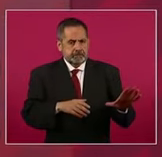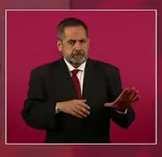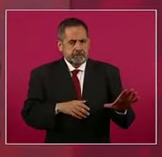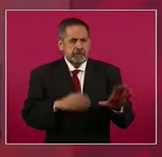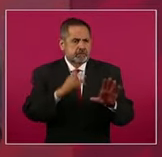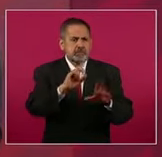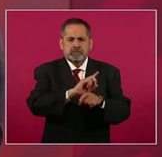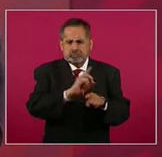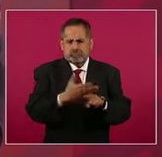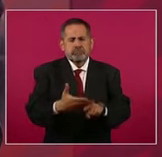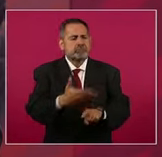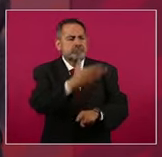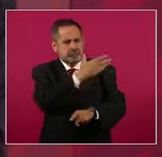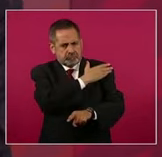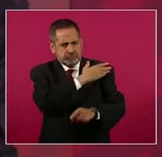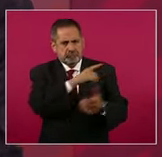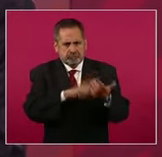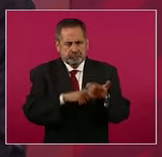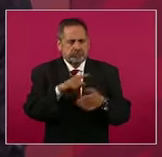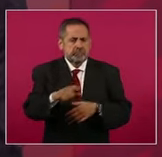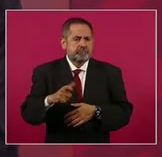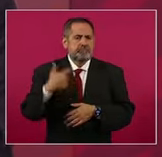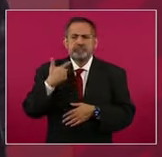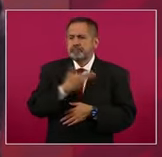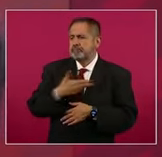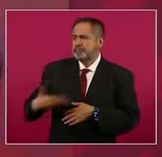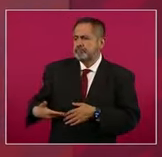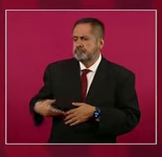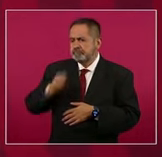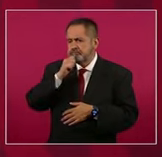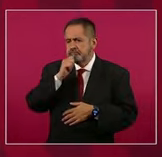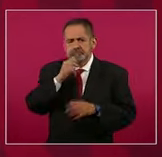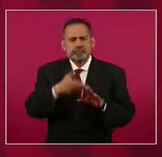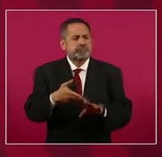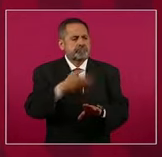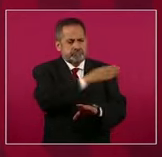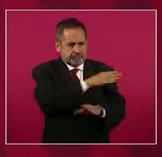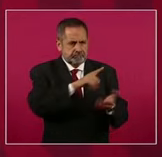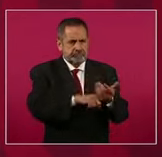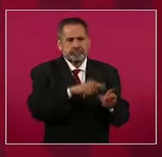existente desde antes de que este expresidente fuera presidente.